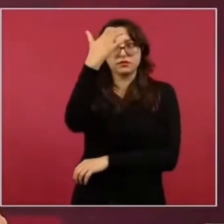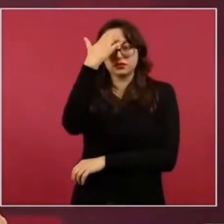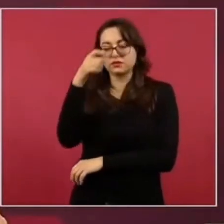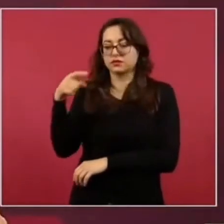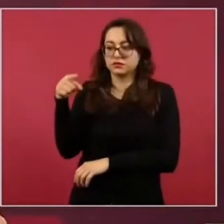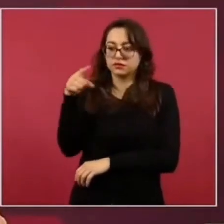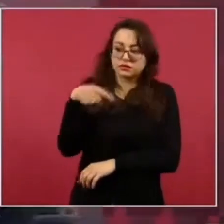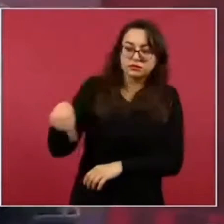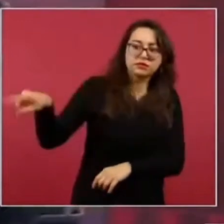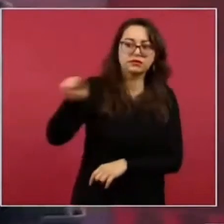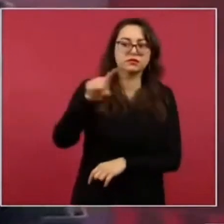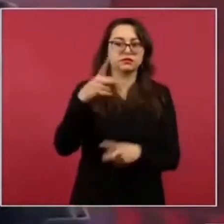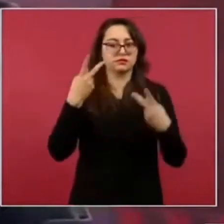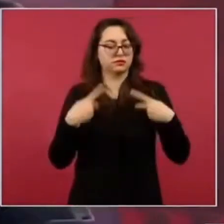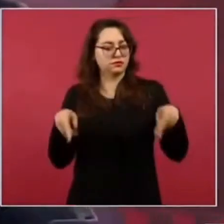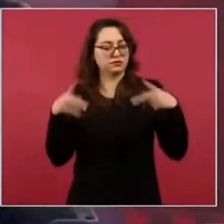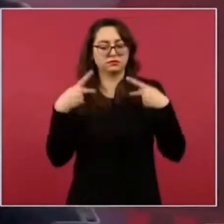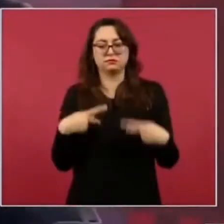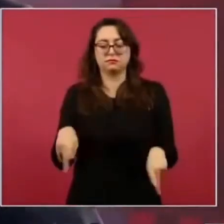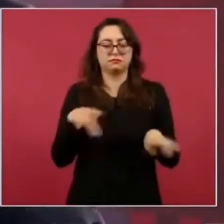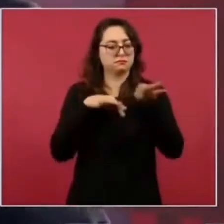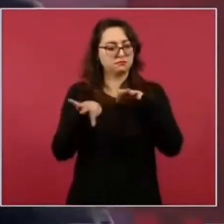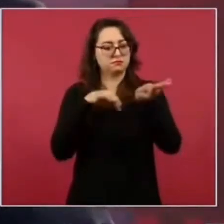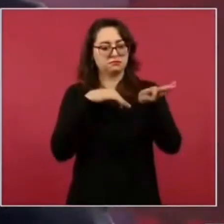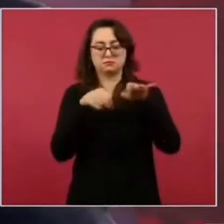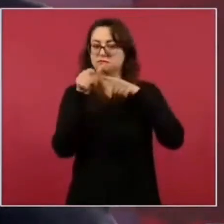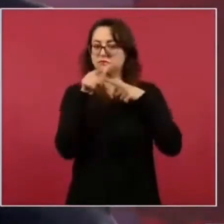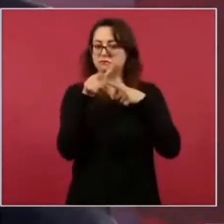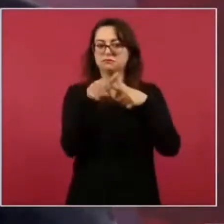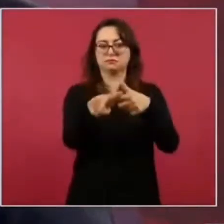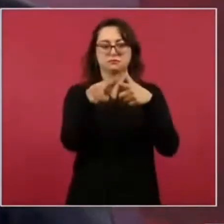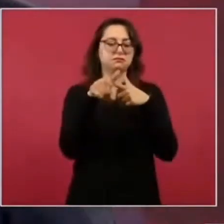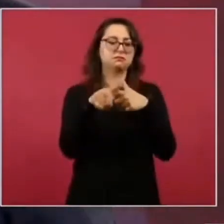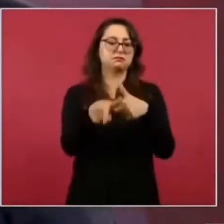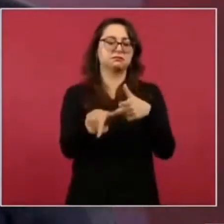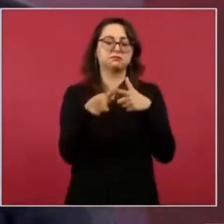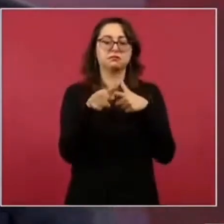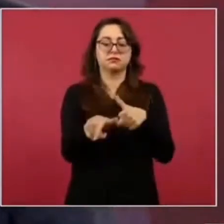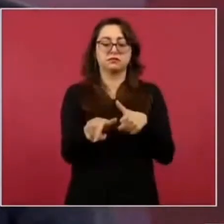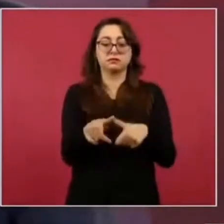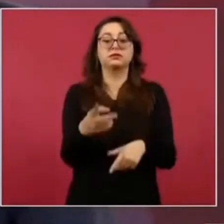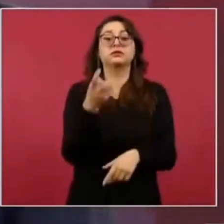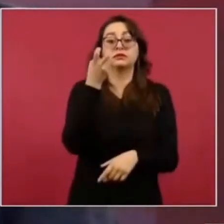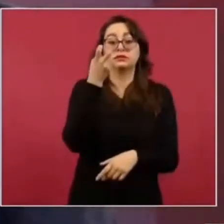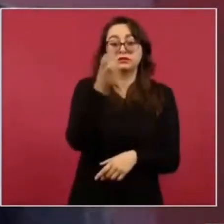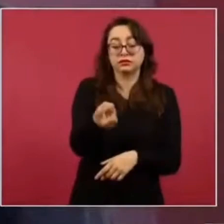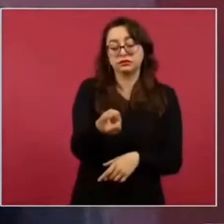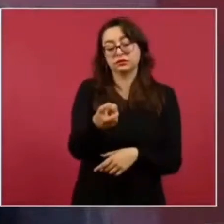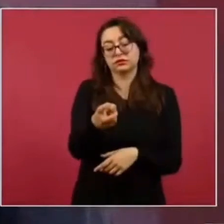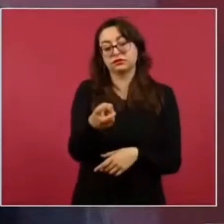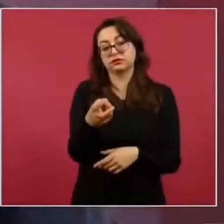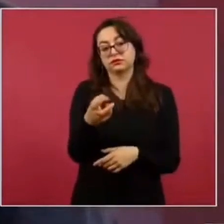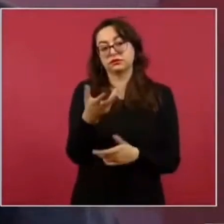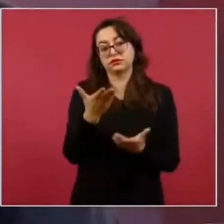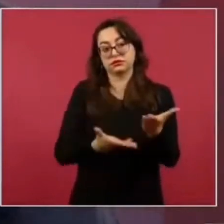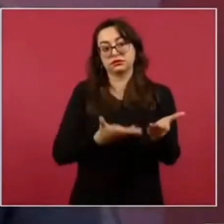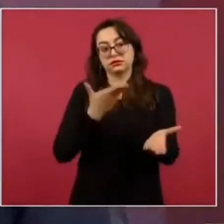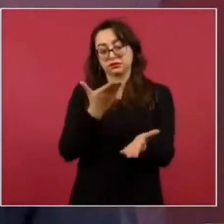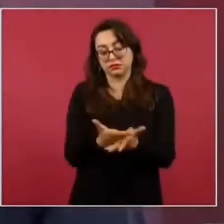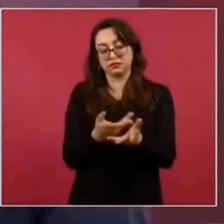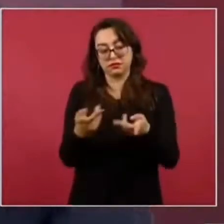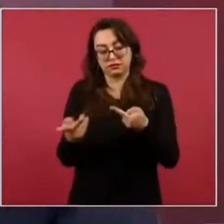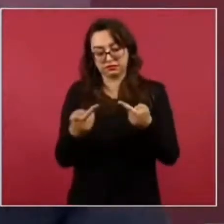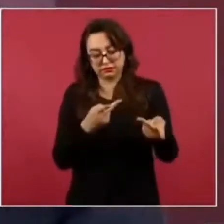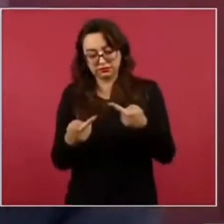trabajo permanente. Entonces, eso es lo que se está haciendo. Hacia el